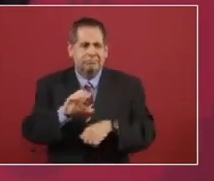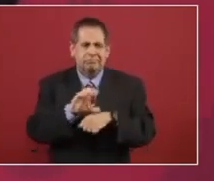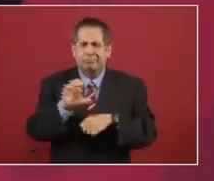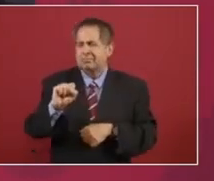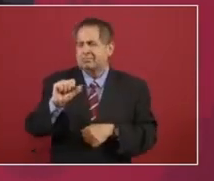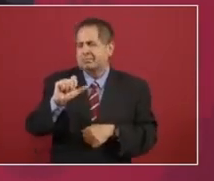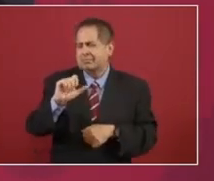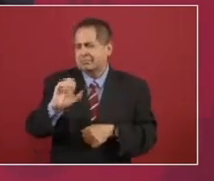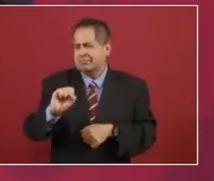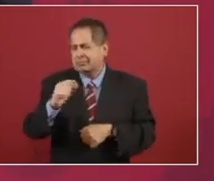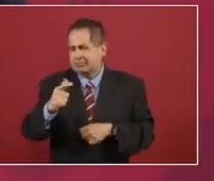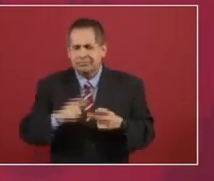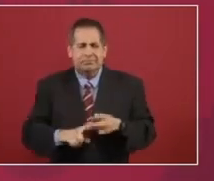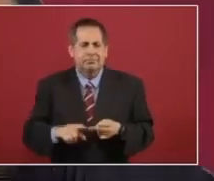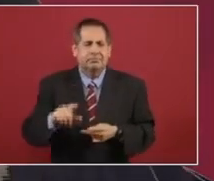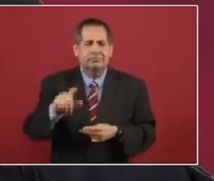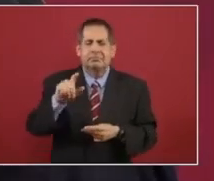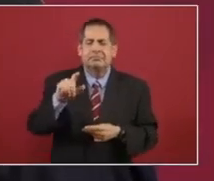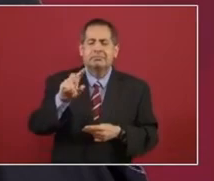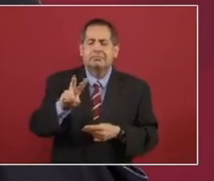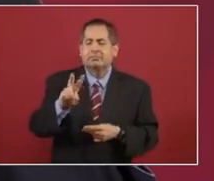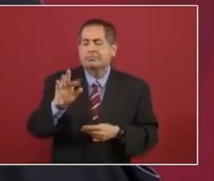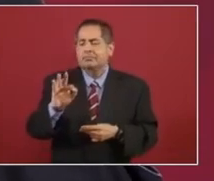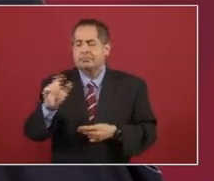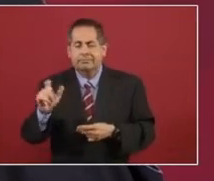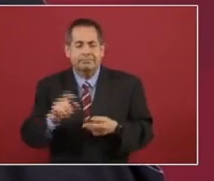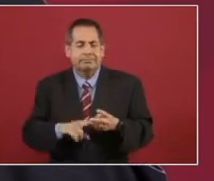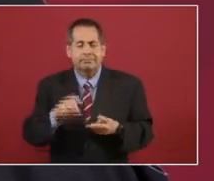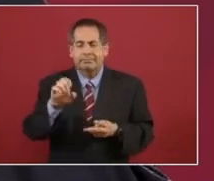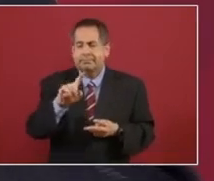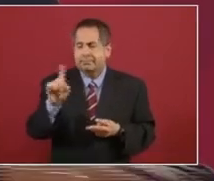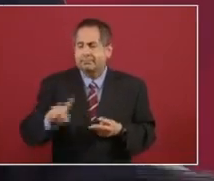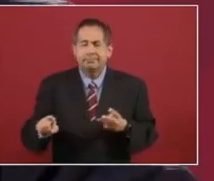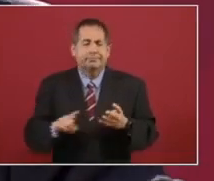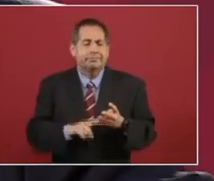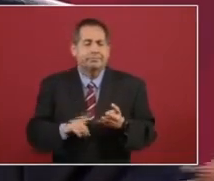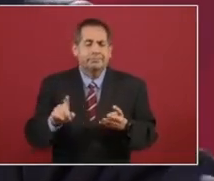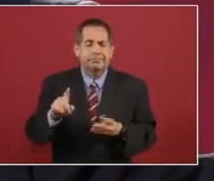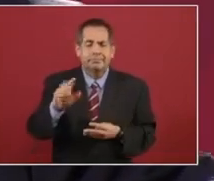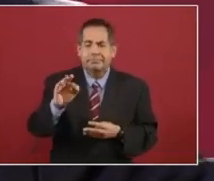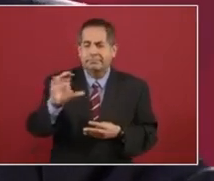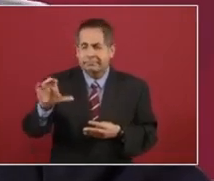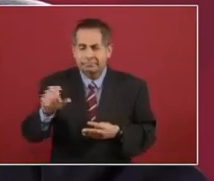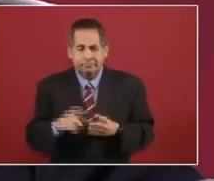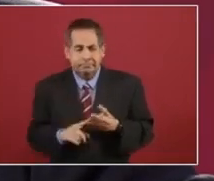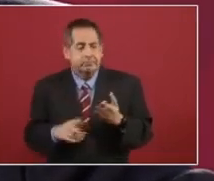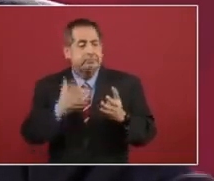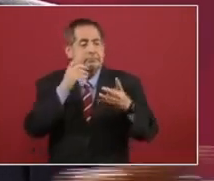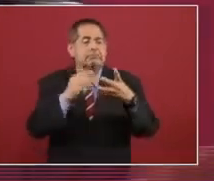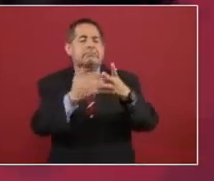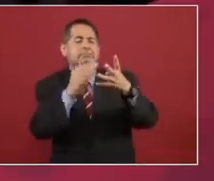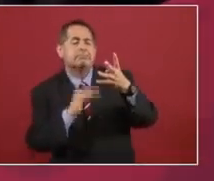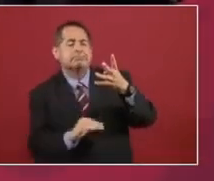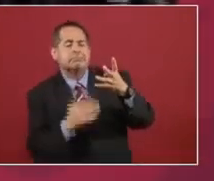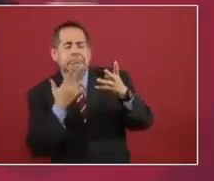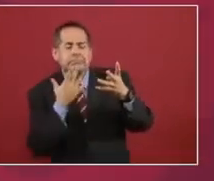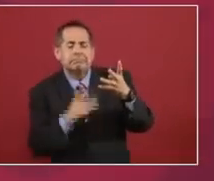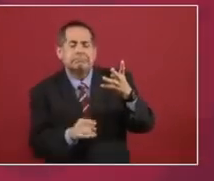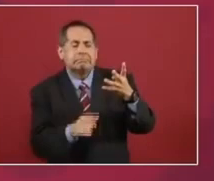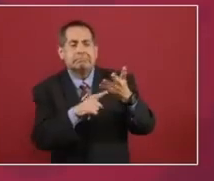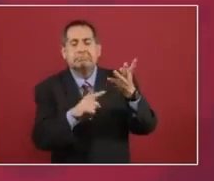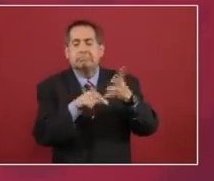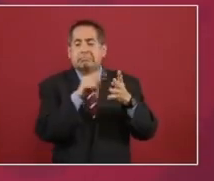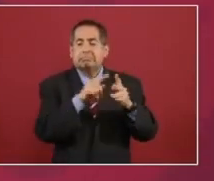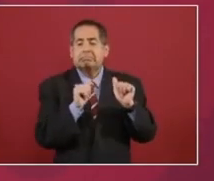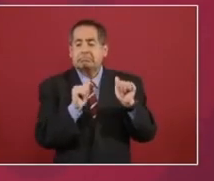Salinas, Zedillo, Fox, Calderón, Peña Nieto, no chivos expiatorios, como era la